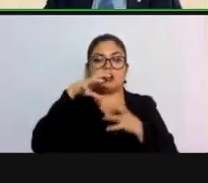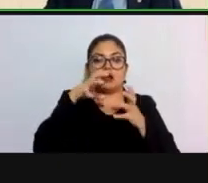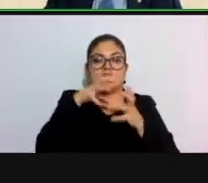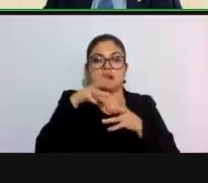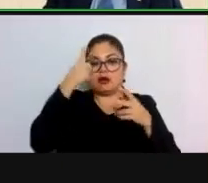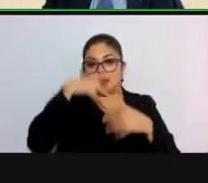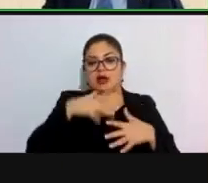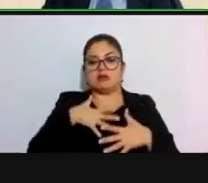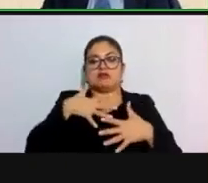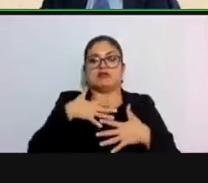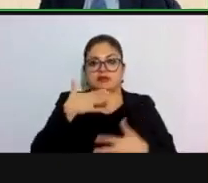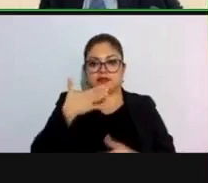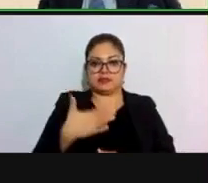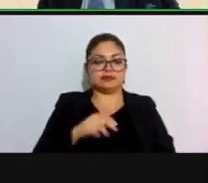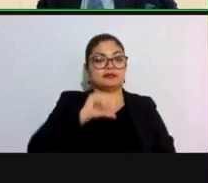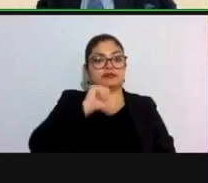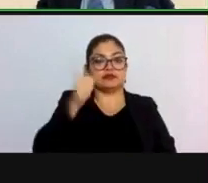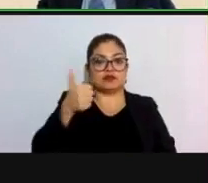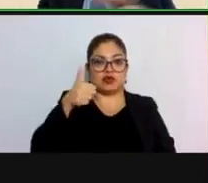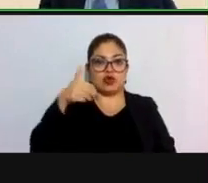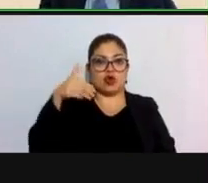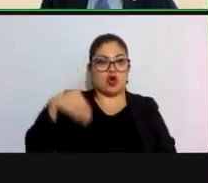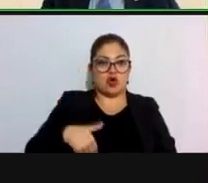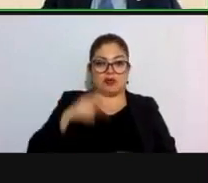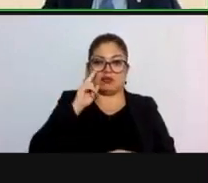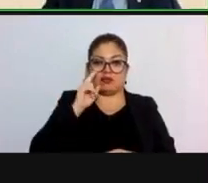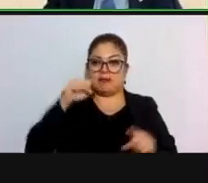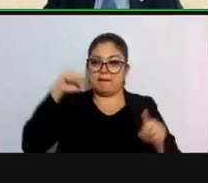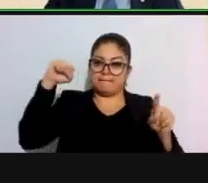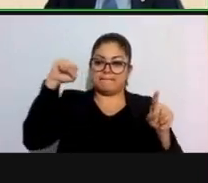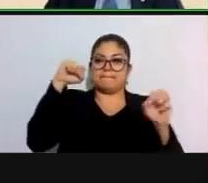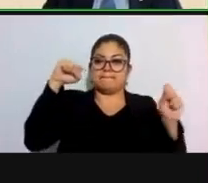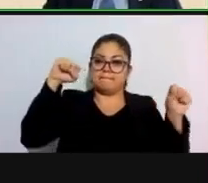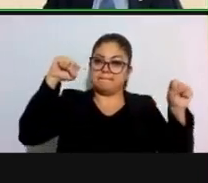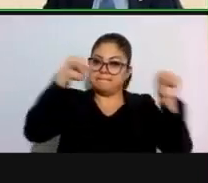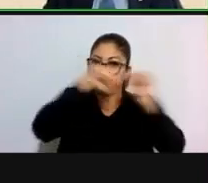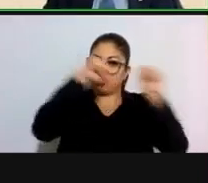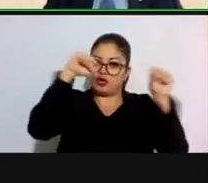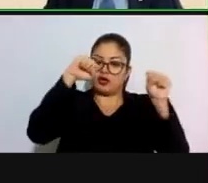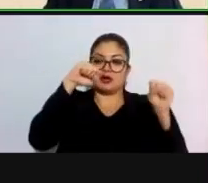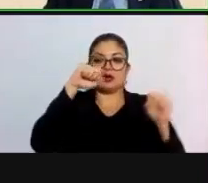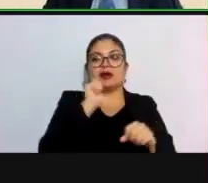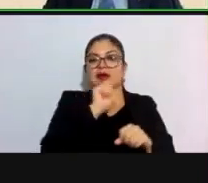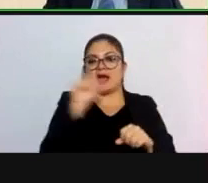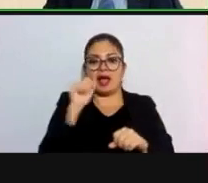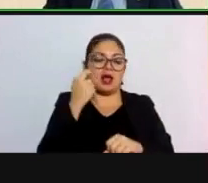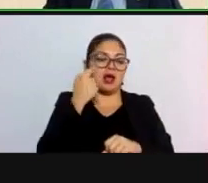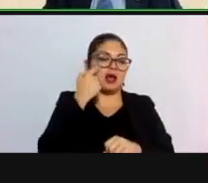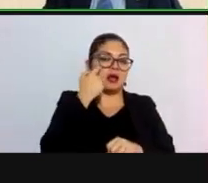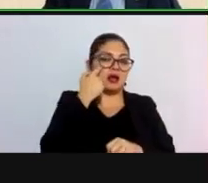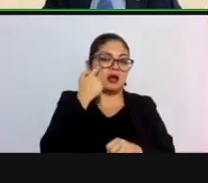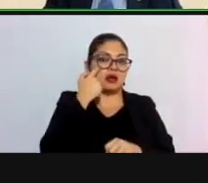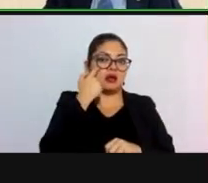golpe directo, como en este caso un futbolista que le da un tope a un pómulo, puede ocasionar fracturas